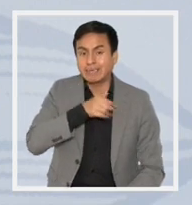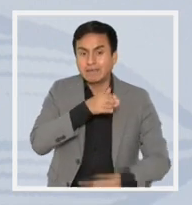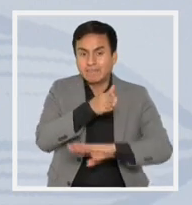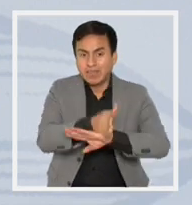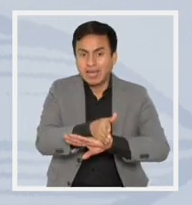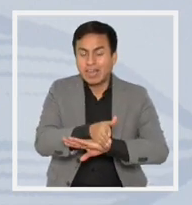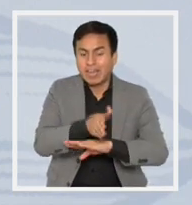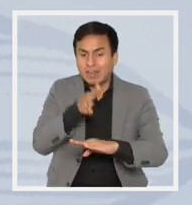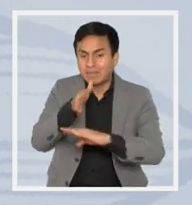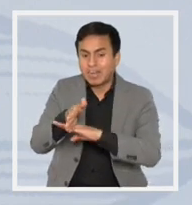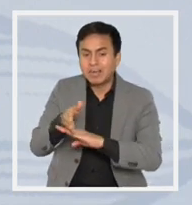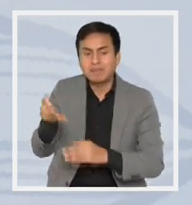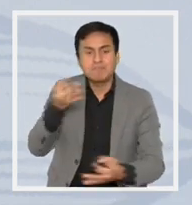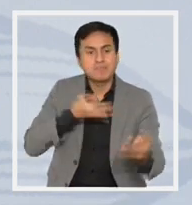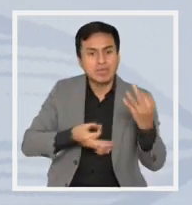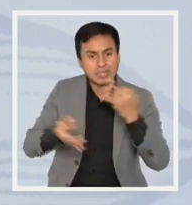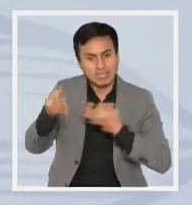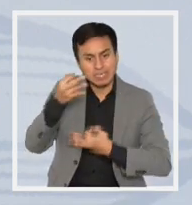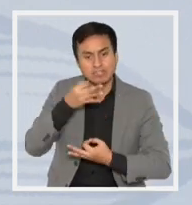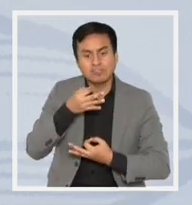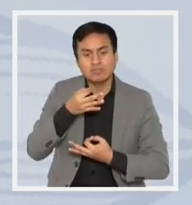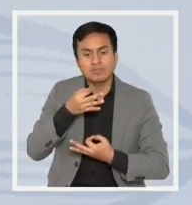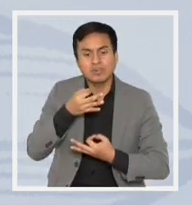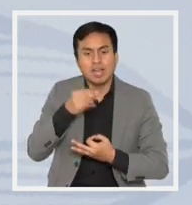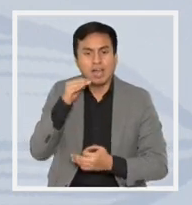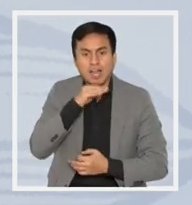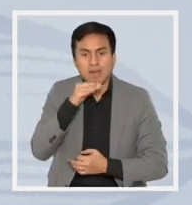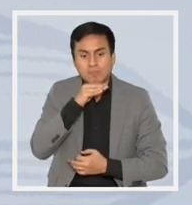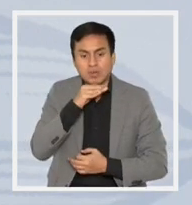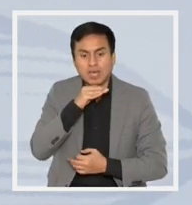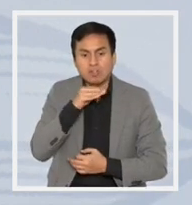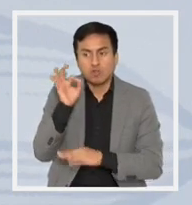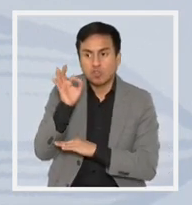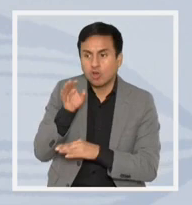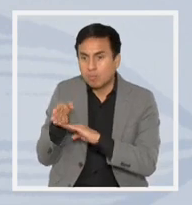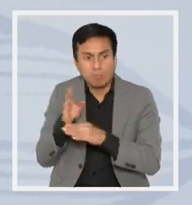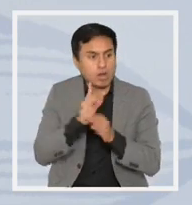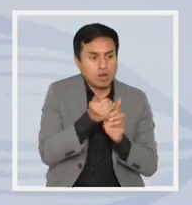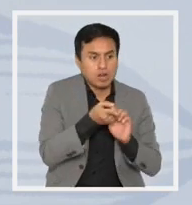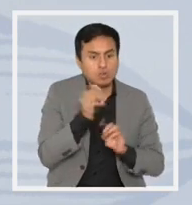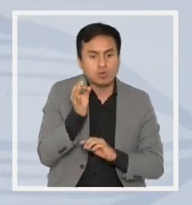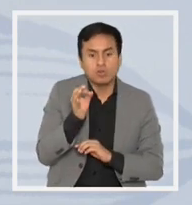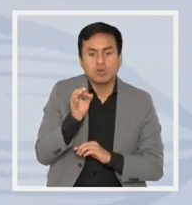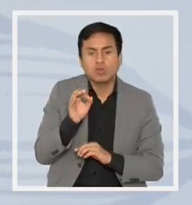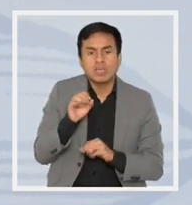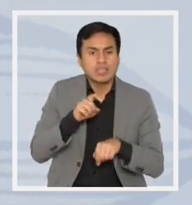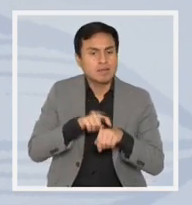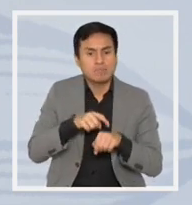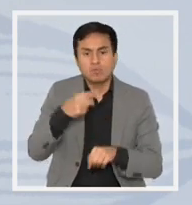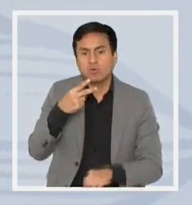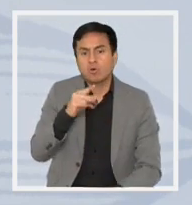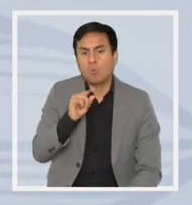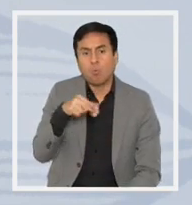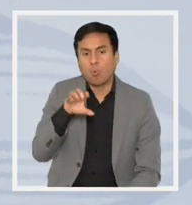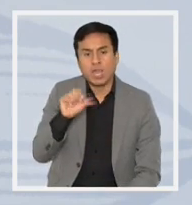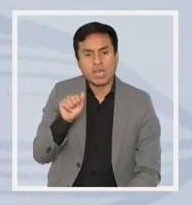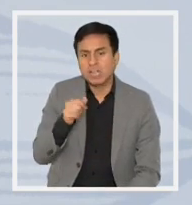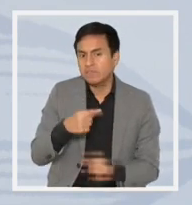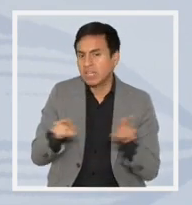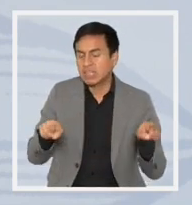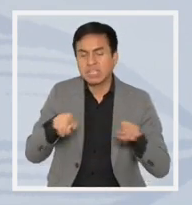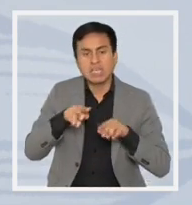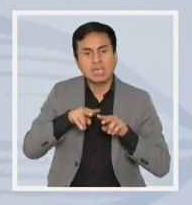territorio, muchas veces a mí me han dicho, cuando estamos apurados de irnos de una reunión a otra, oye, acá los tiempos huinca, tienes que ir con más